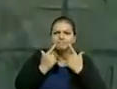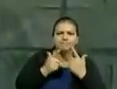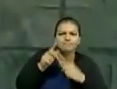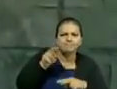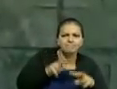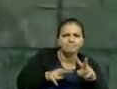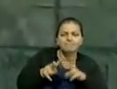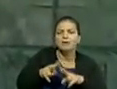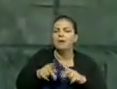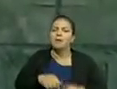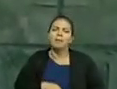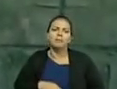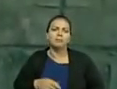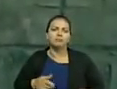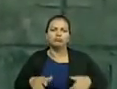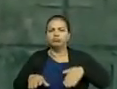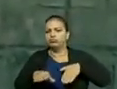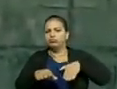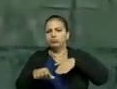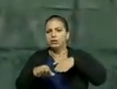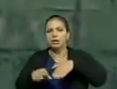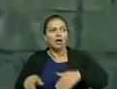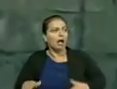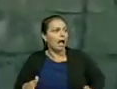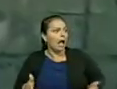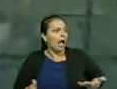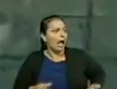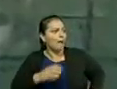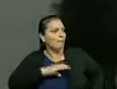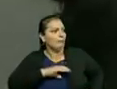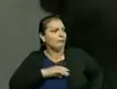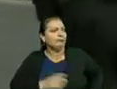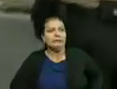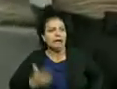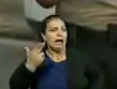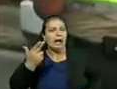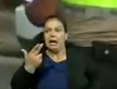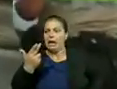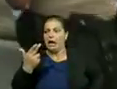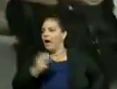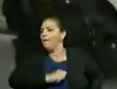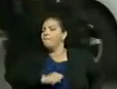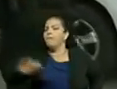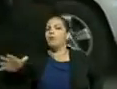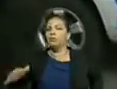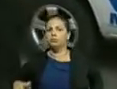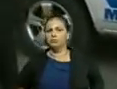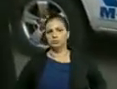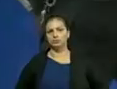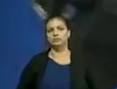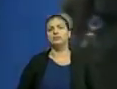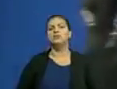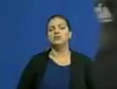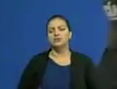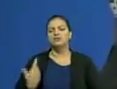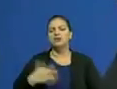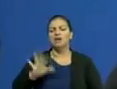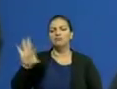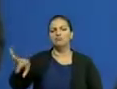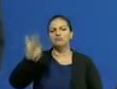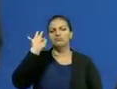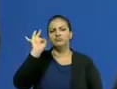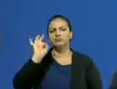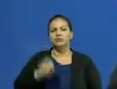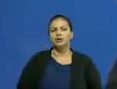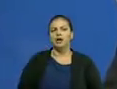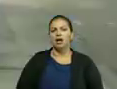pistola. Yo cuando me levanté ya se me dio policía. La policía informó que un estudio balístico determinará quién de los aprehendidos utilizó el arma de